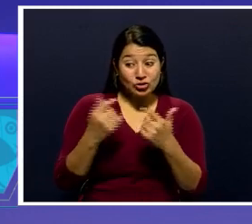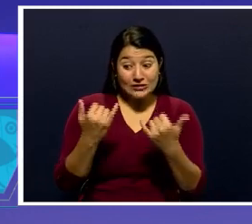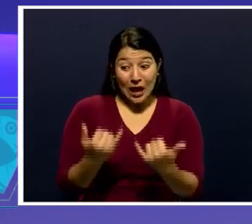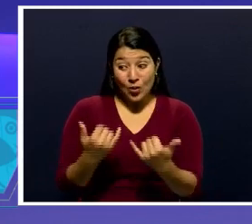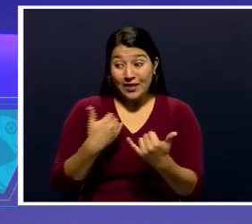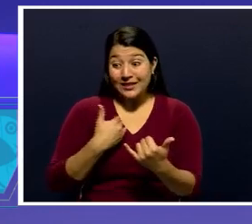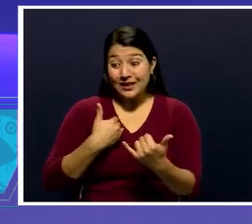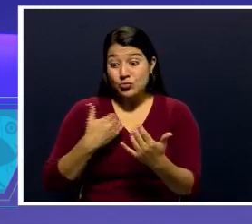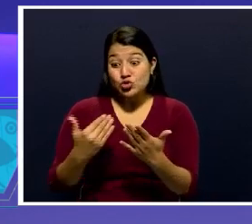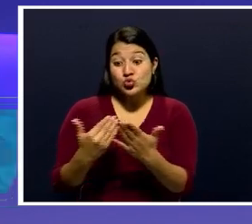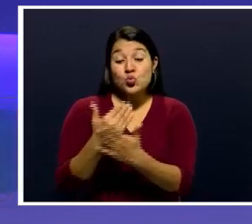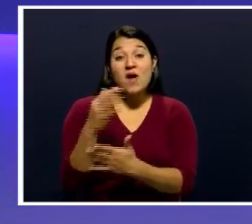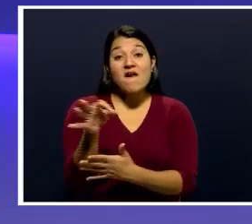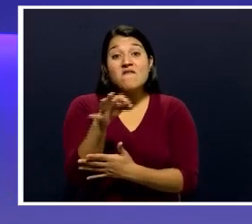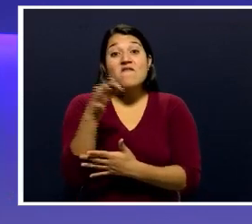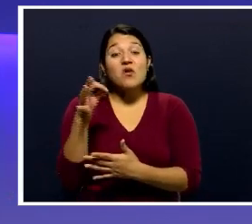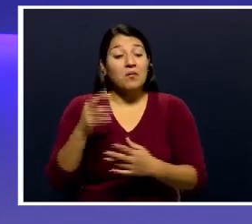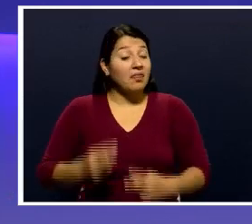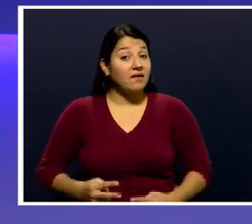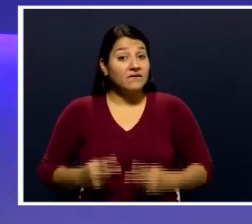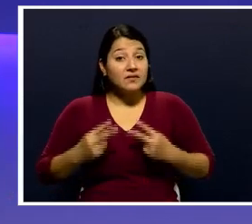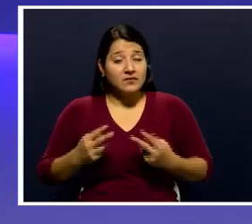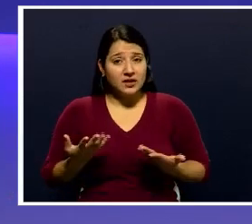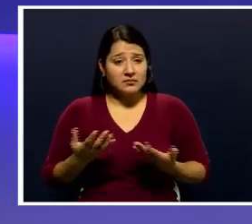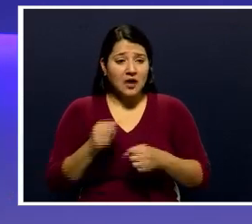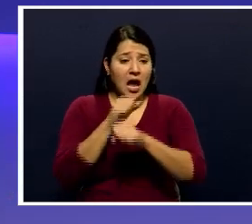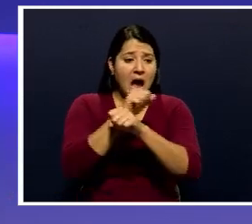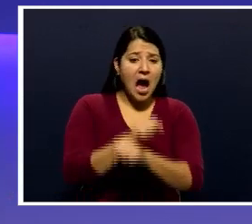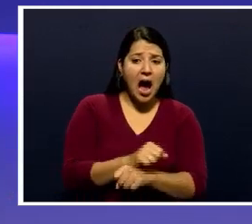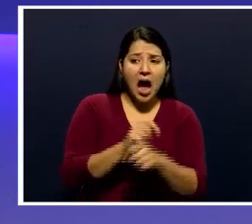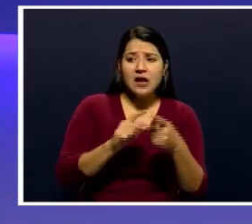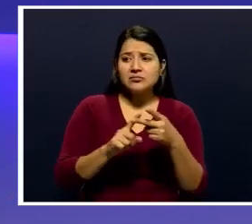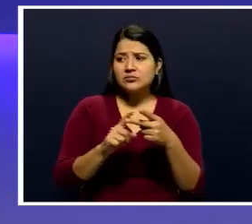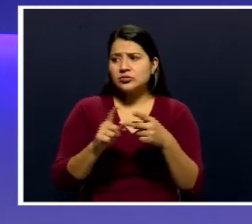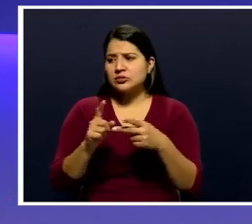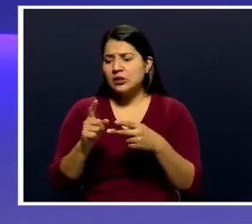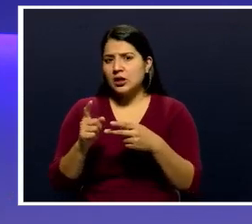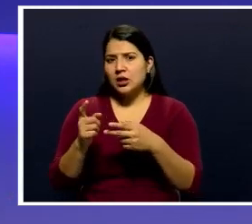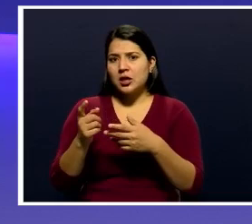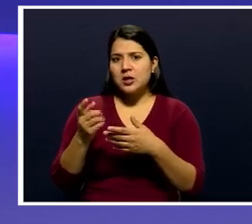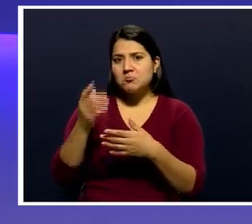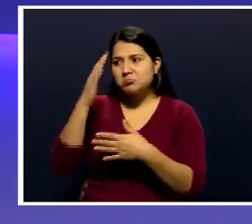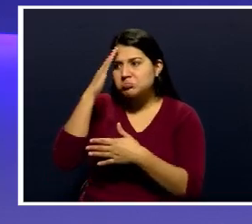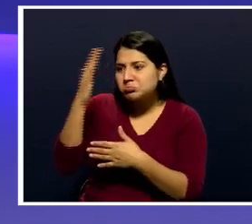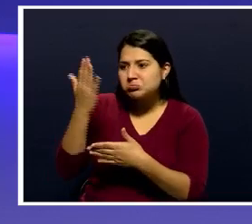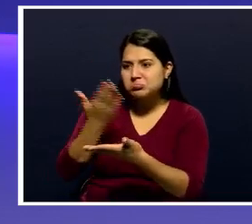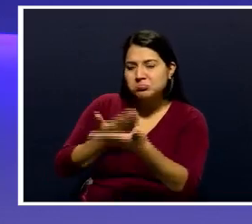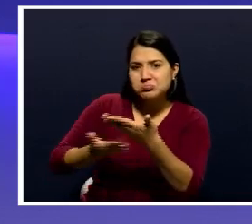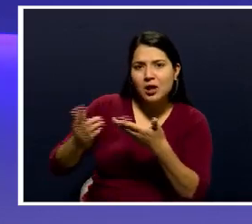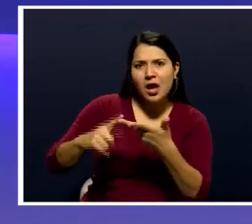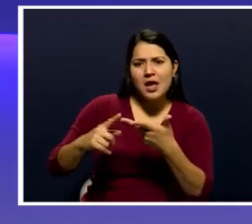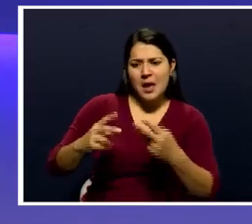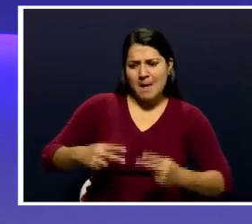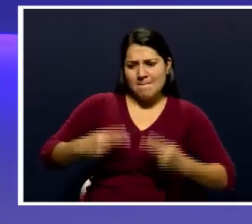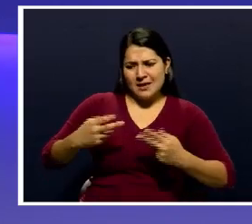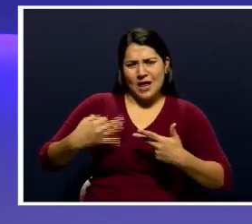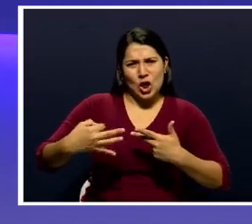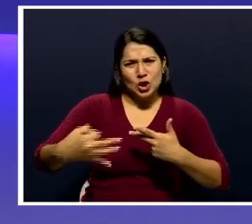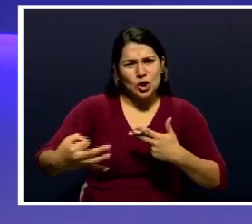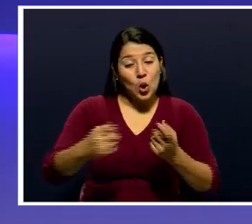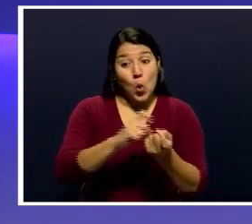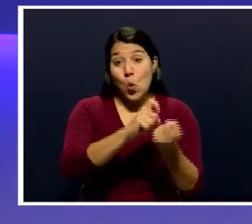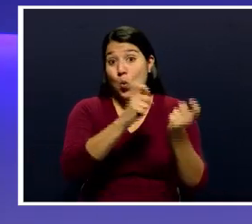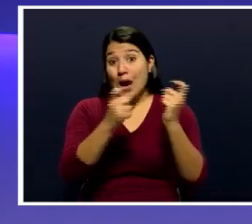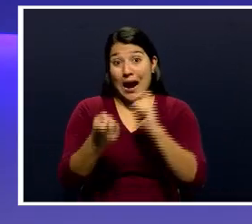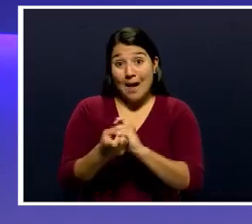hacemos habitualmente. Hábitos, gestos y rutinas han tenido un cambio radical en estos